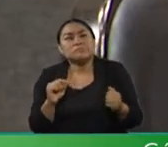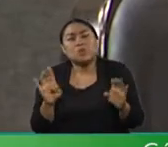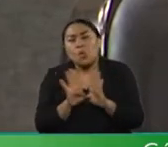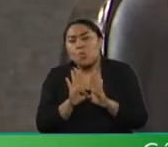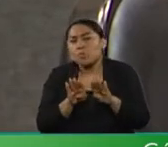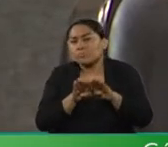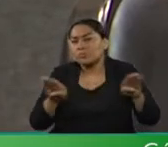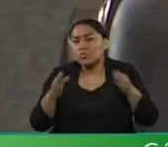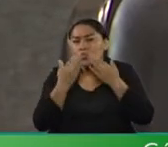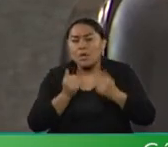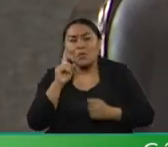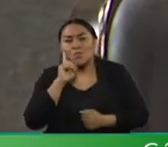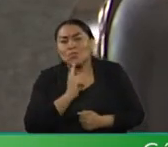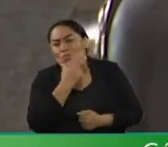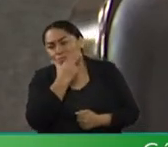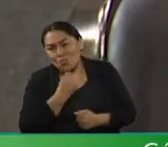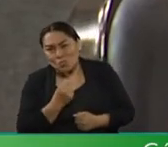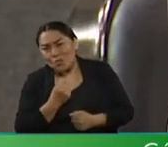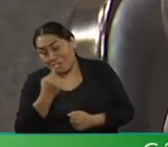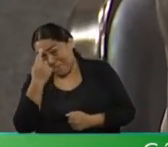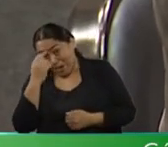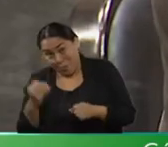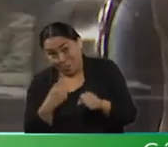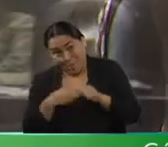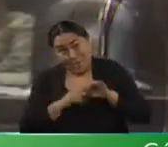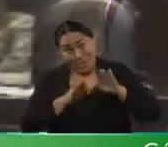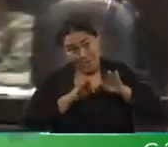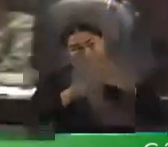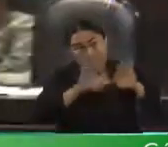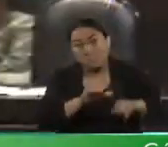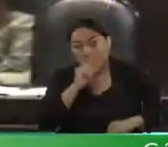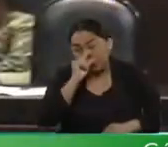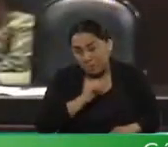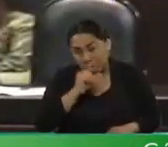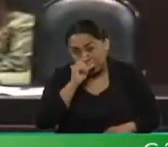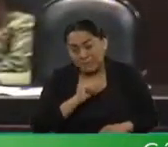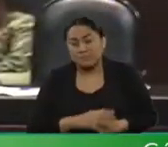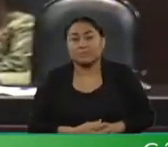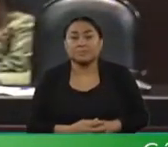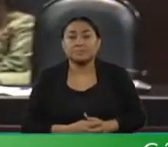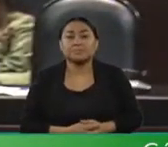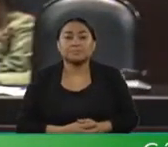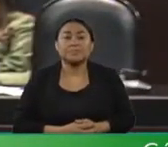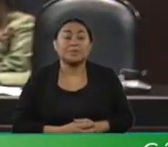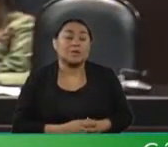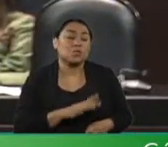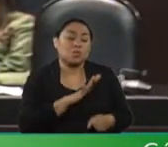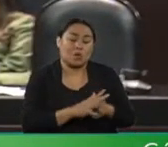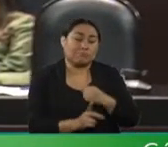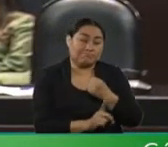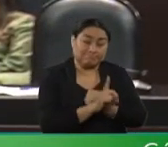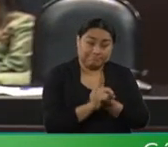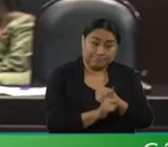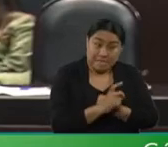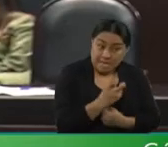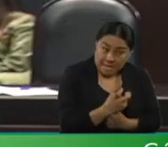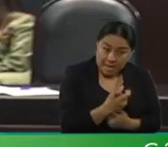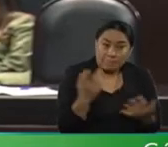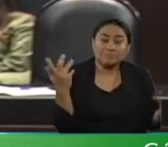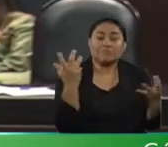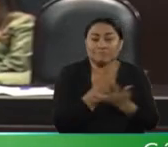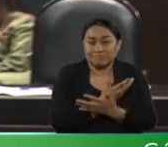tener acceso a mejores oportunidades de trabajo la anterior problemática permite